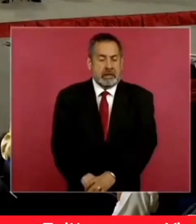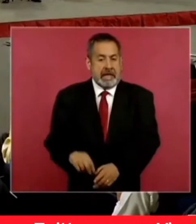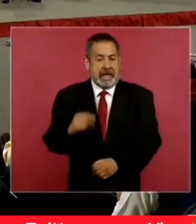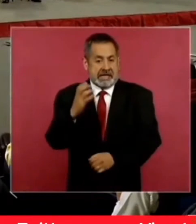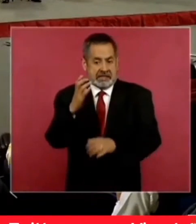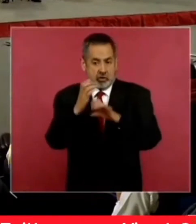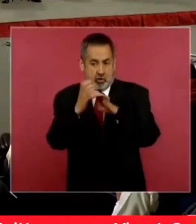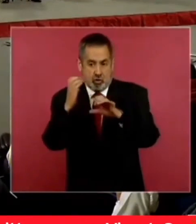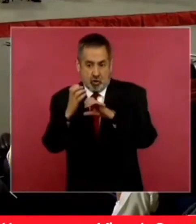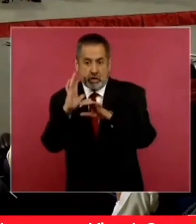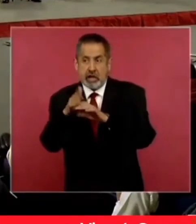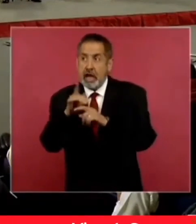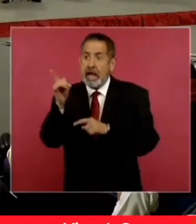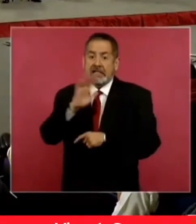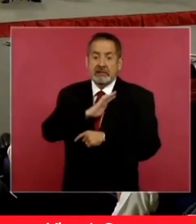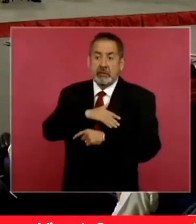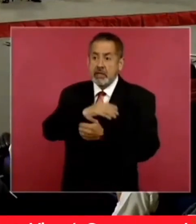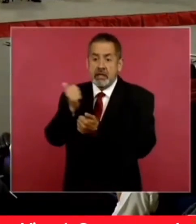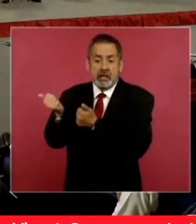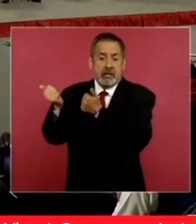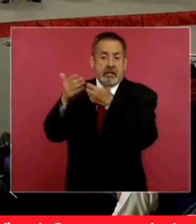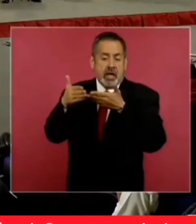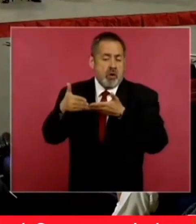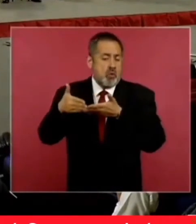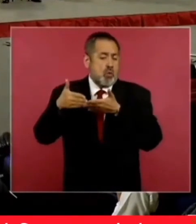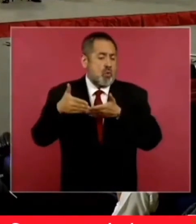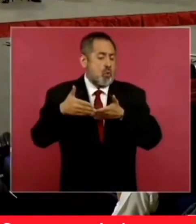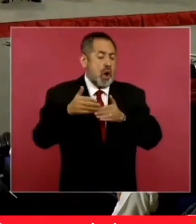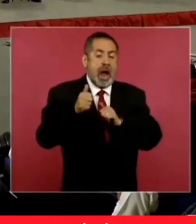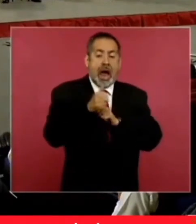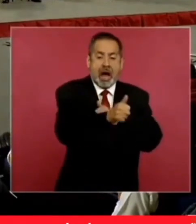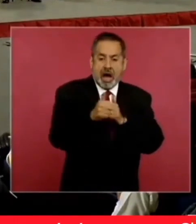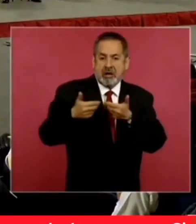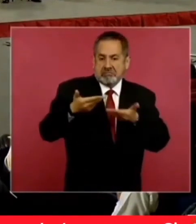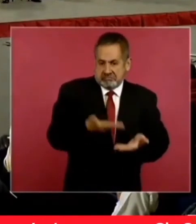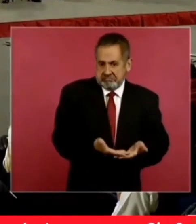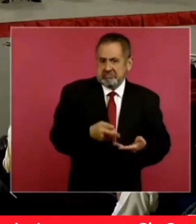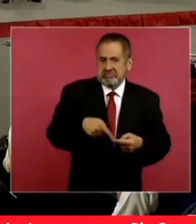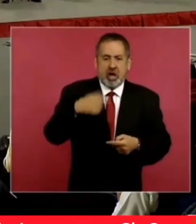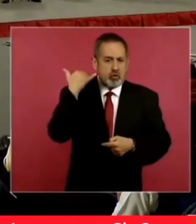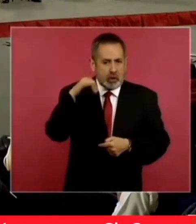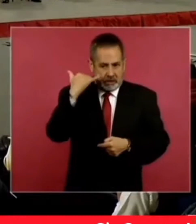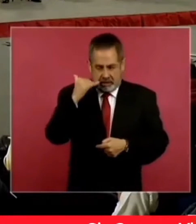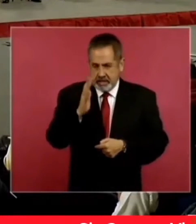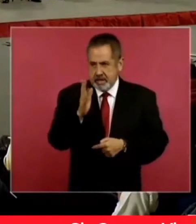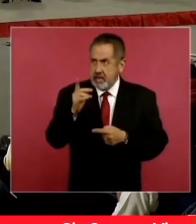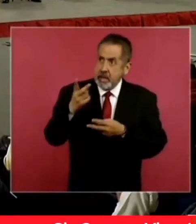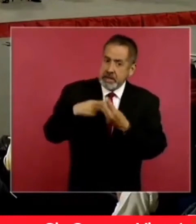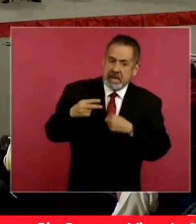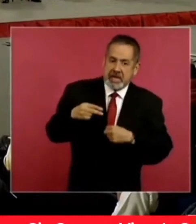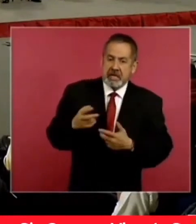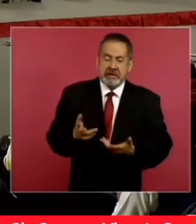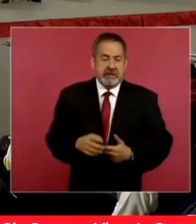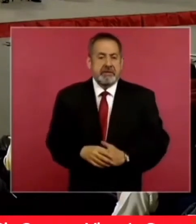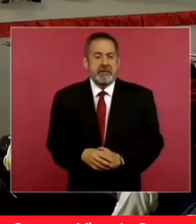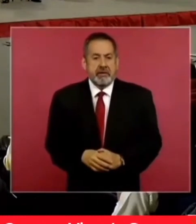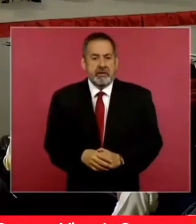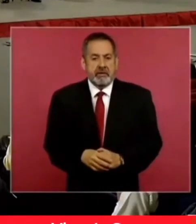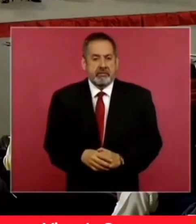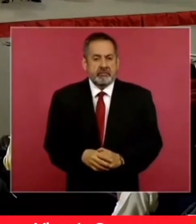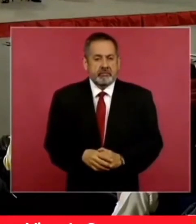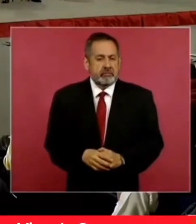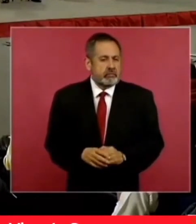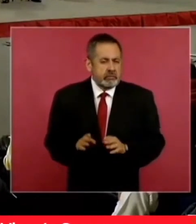se embarcaron de Vigo, España y que ya están rumbo a Yucatán. Siguiente, por favor. Estas son la inversión y cómo lo